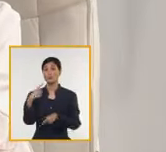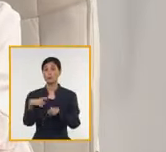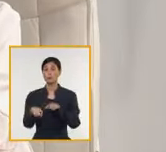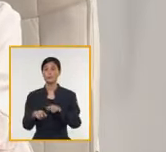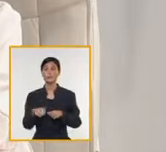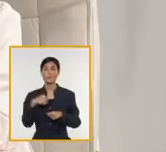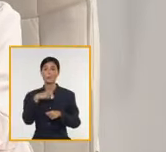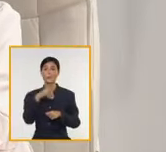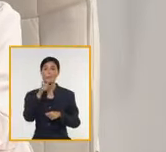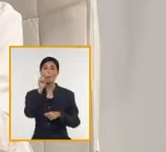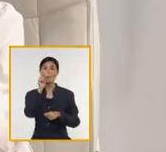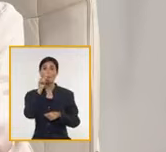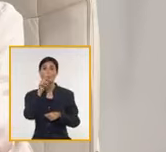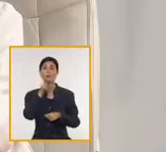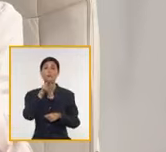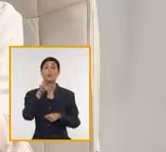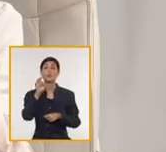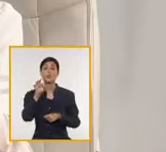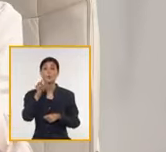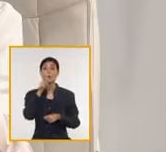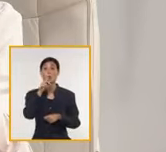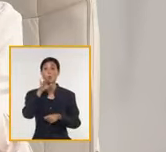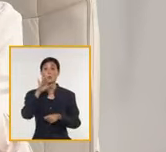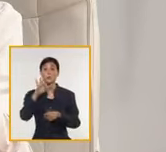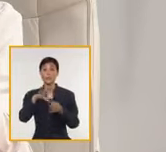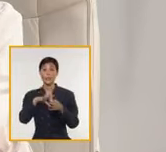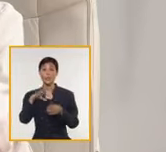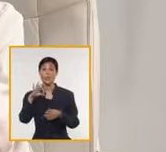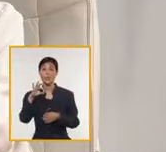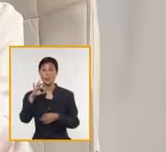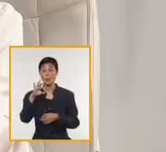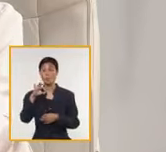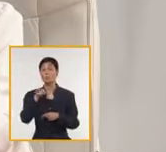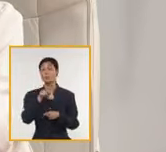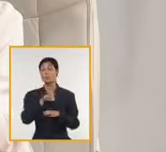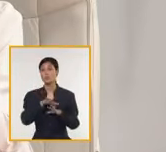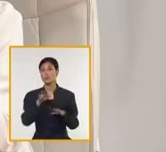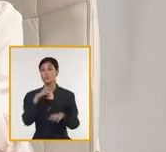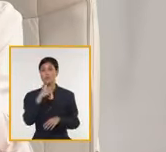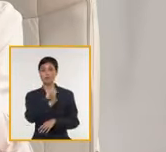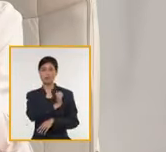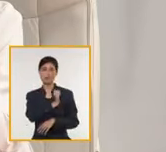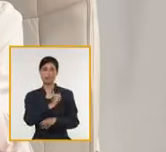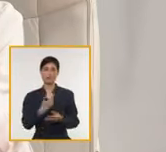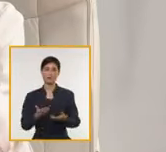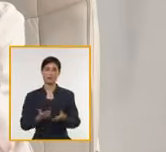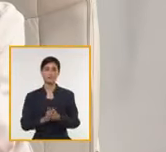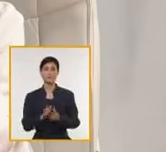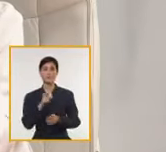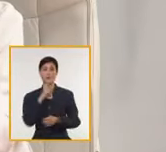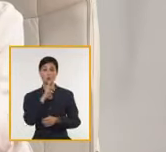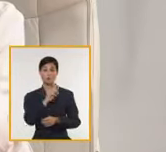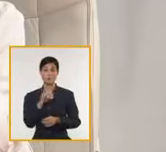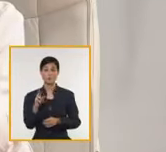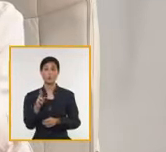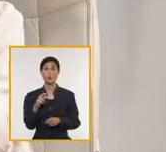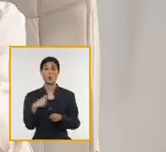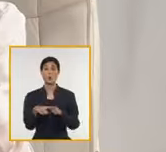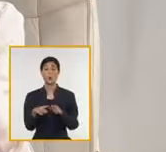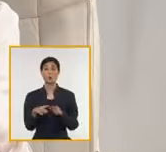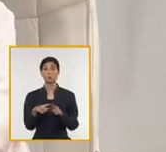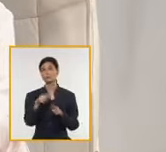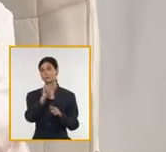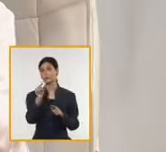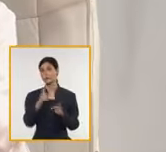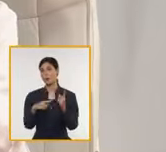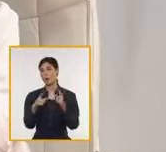Paz que ha prometido una revolución, digamos, con relación a la economía.